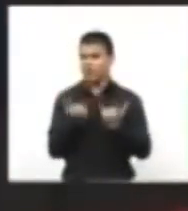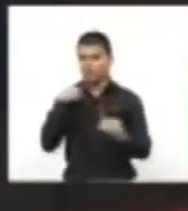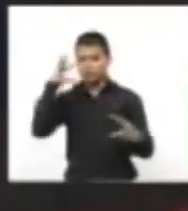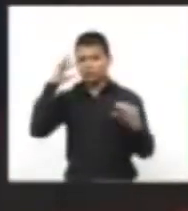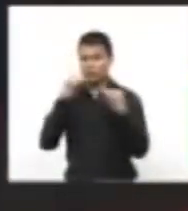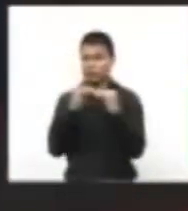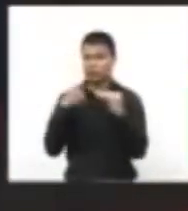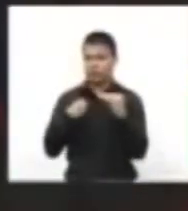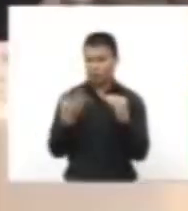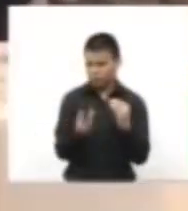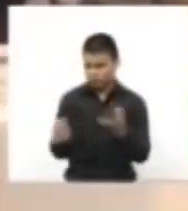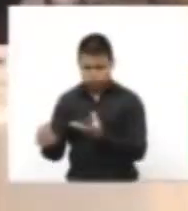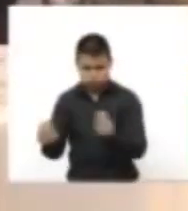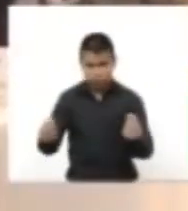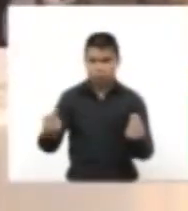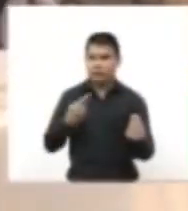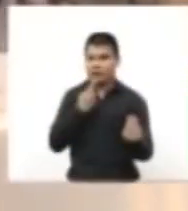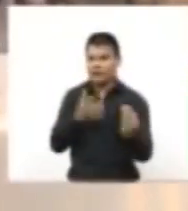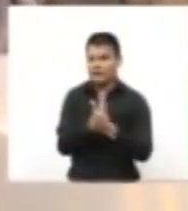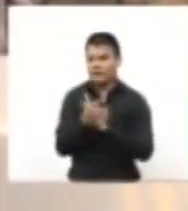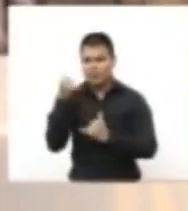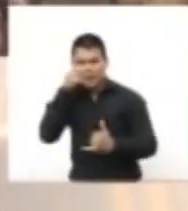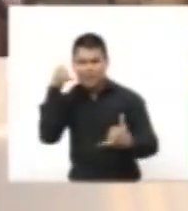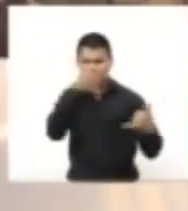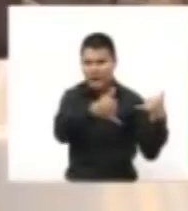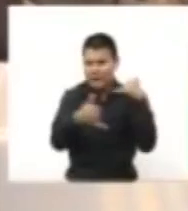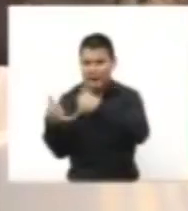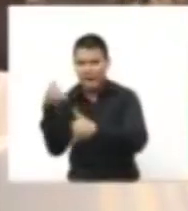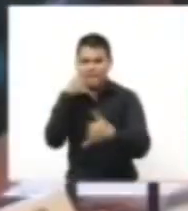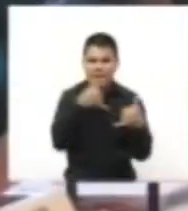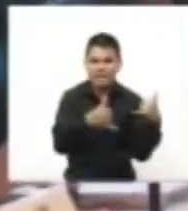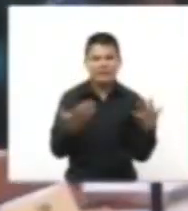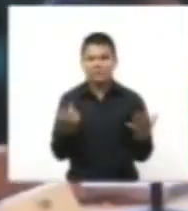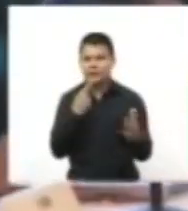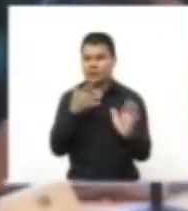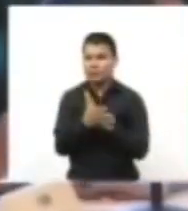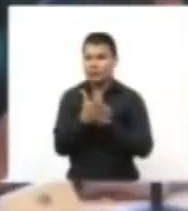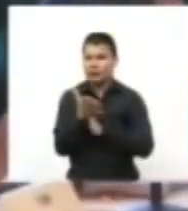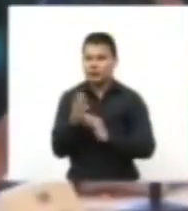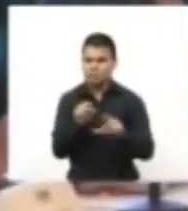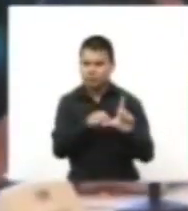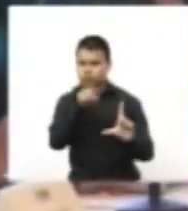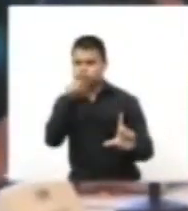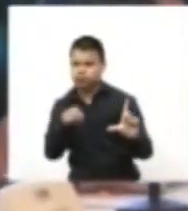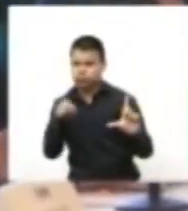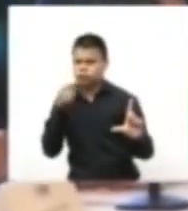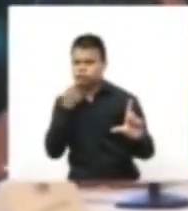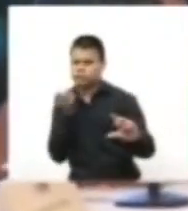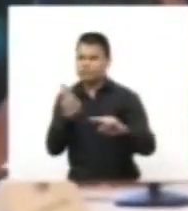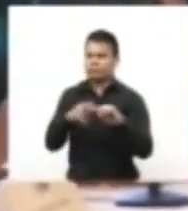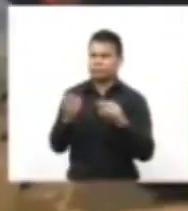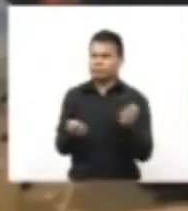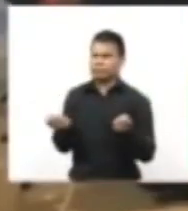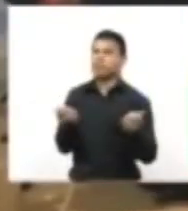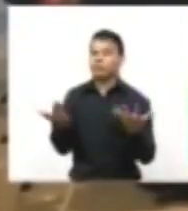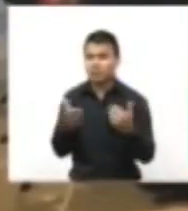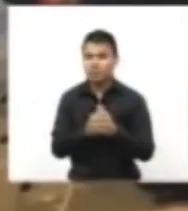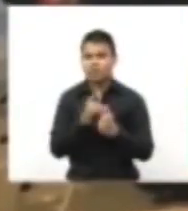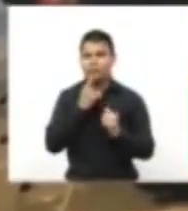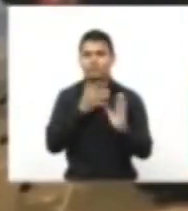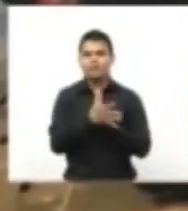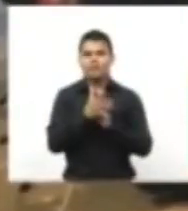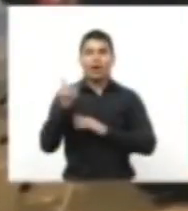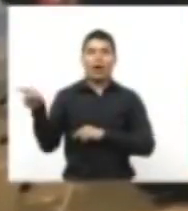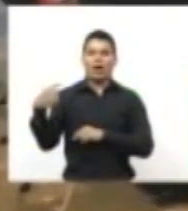por separado y mantener contacto telefónico para establecer una cifra y evitar que sea fijada por decreto. Durante la discusión, el gremio